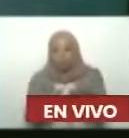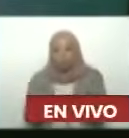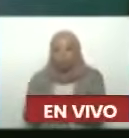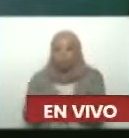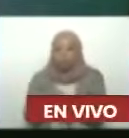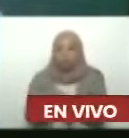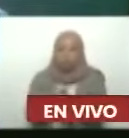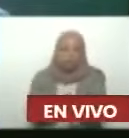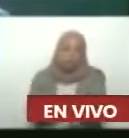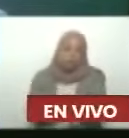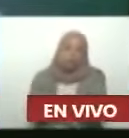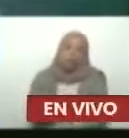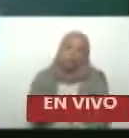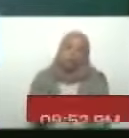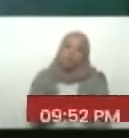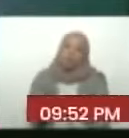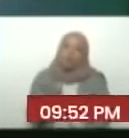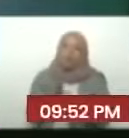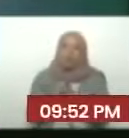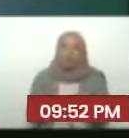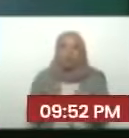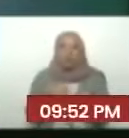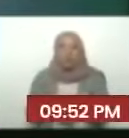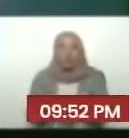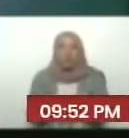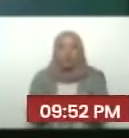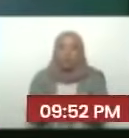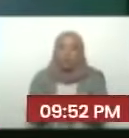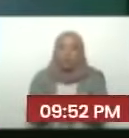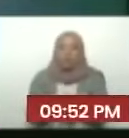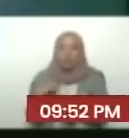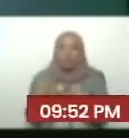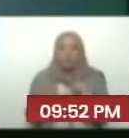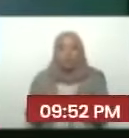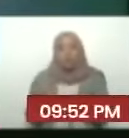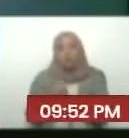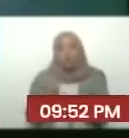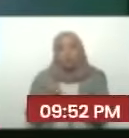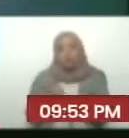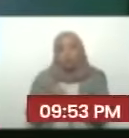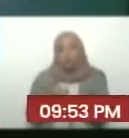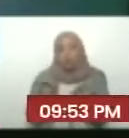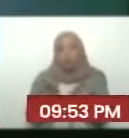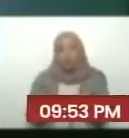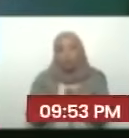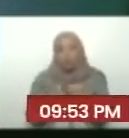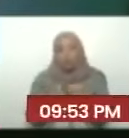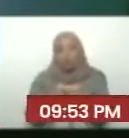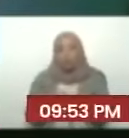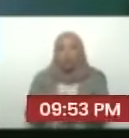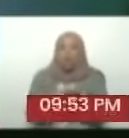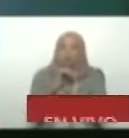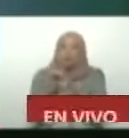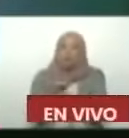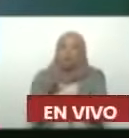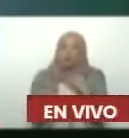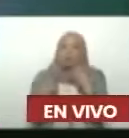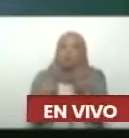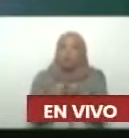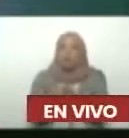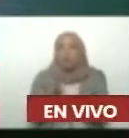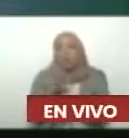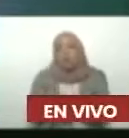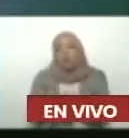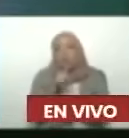de los hermanos venezolanos es absolutamente incomparable con cualquier otra, que nos han hecho muy felices hasta ahora,